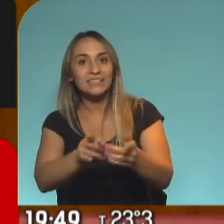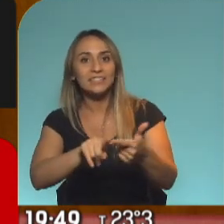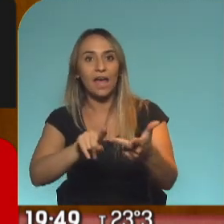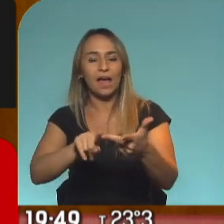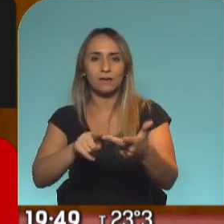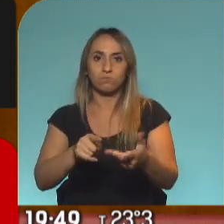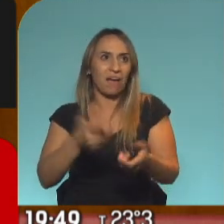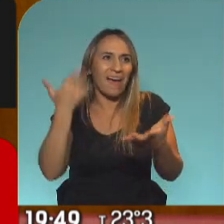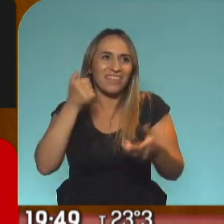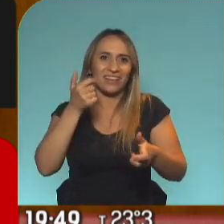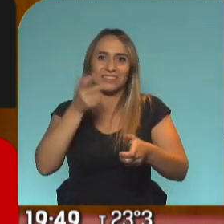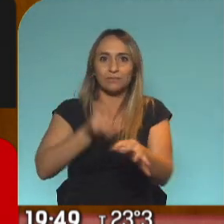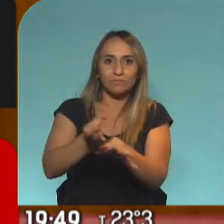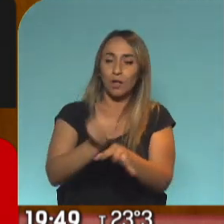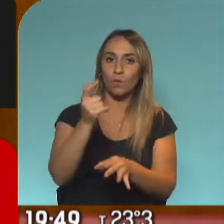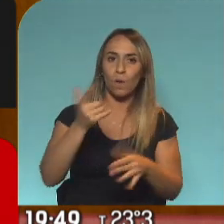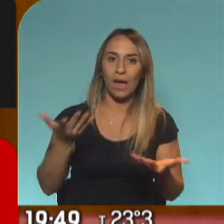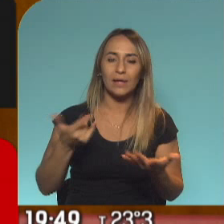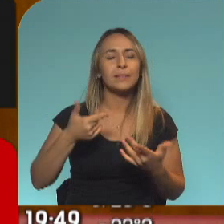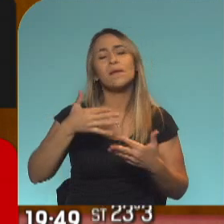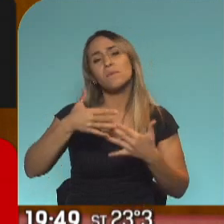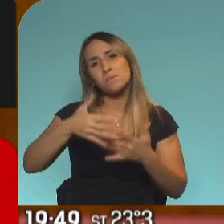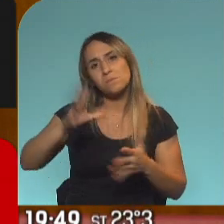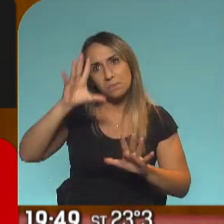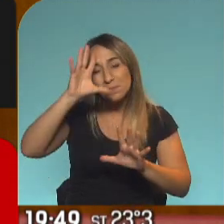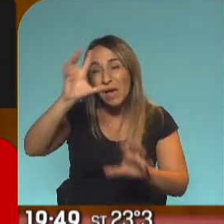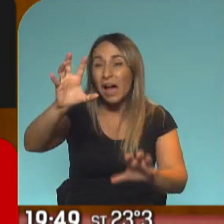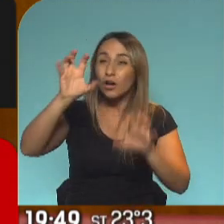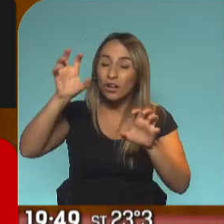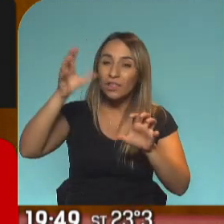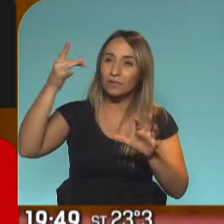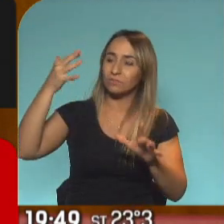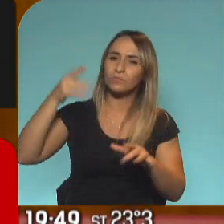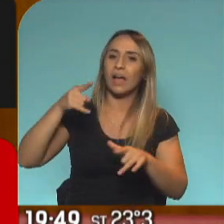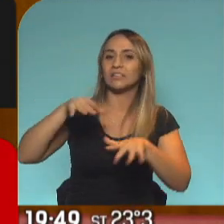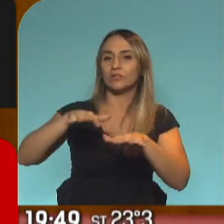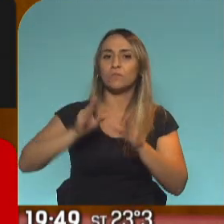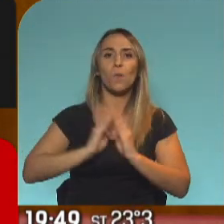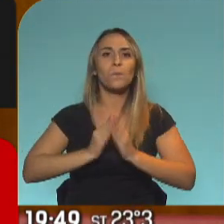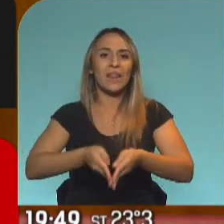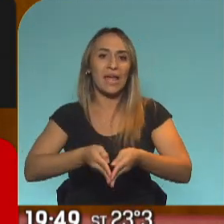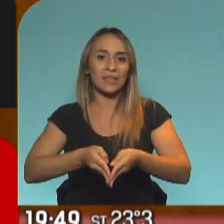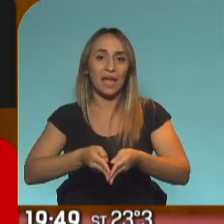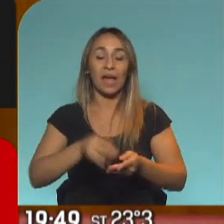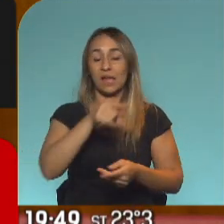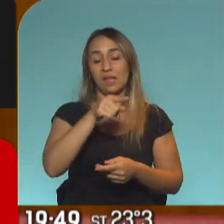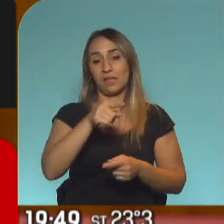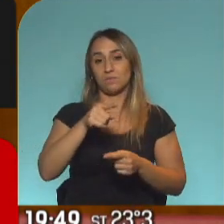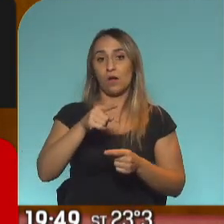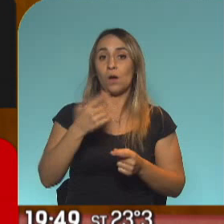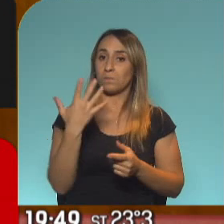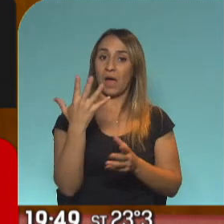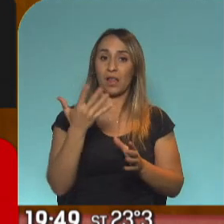Y cuando lo recordé, o sea, como cuando pude ir al hecho, que fue un hecho en la pileta en donde él me mete su mano